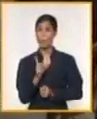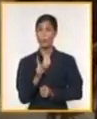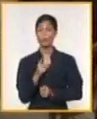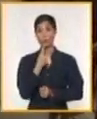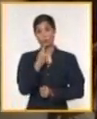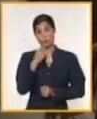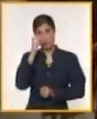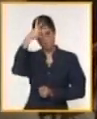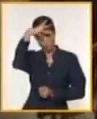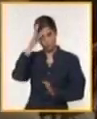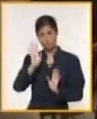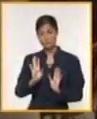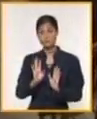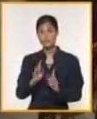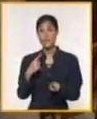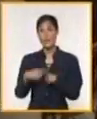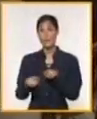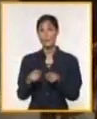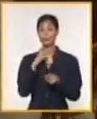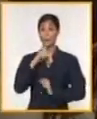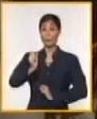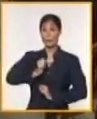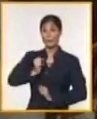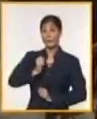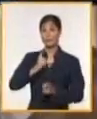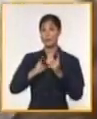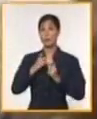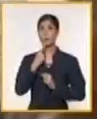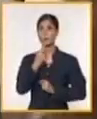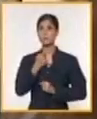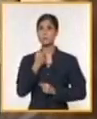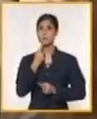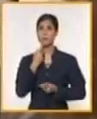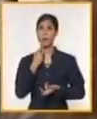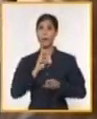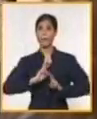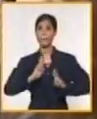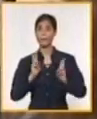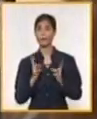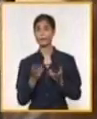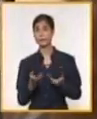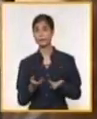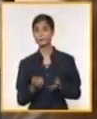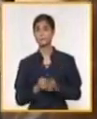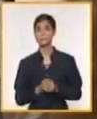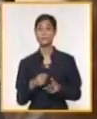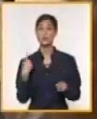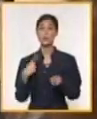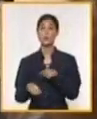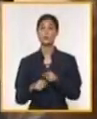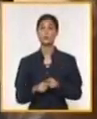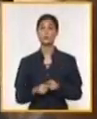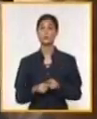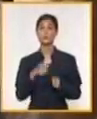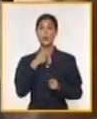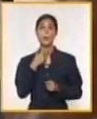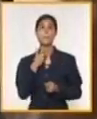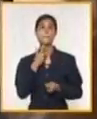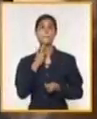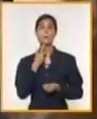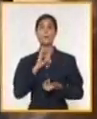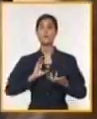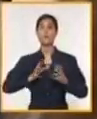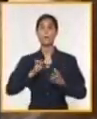declarado anteriormente a los medios de comunicación que había plena coordinación con los estadounidenses. También ha insinuado una mayor diplomacia, diciendo el martes